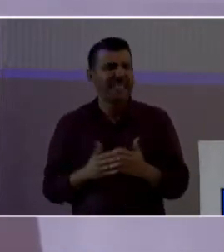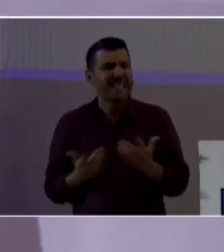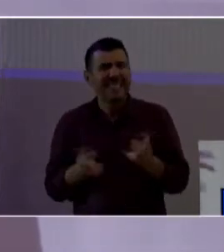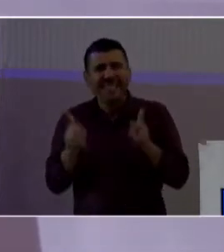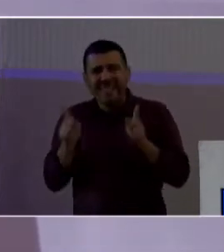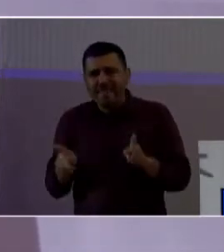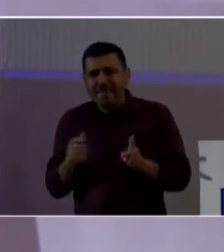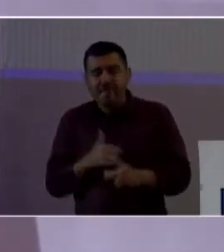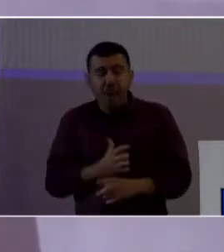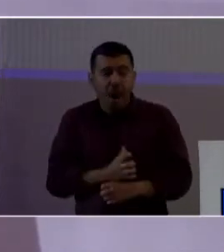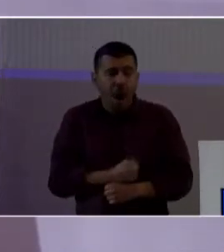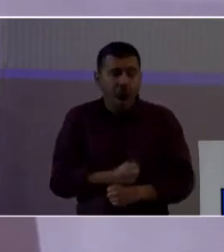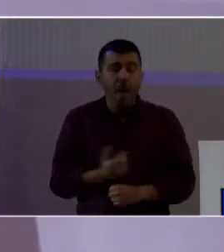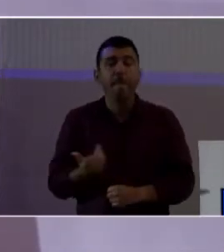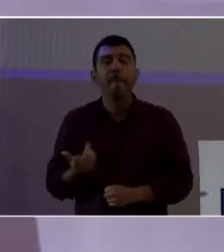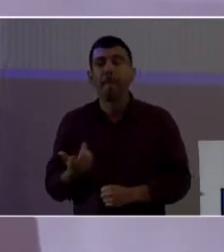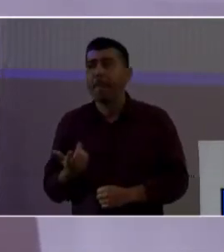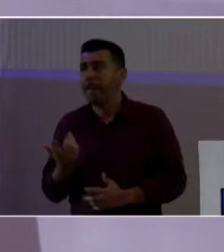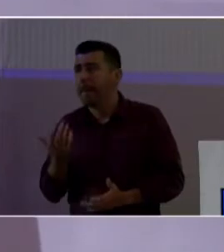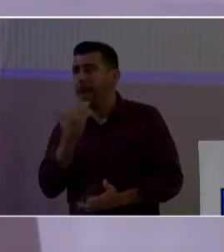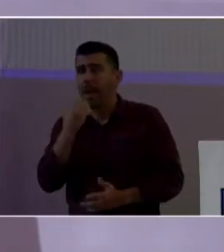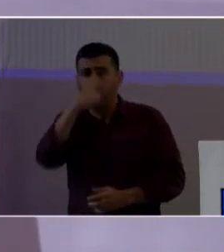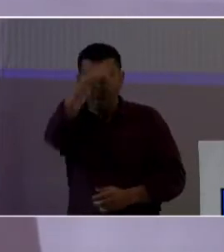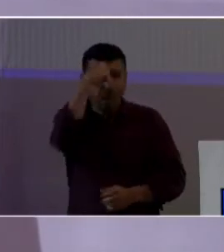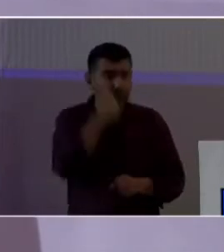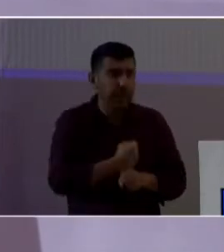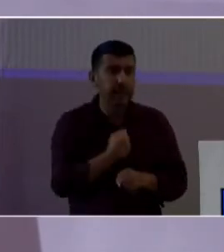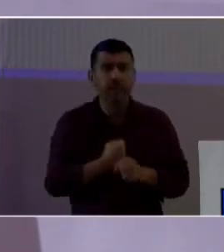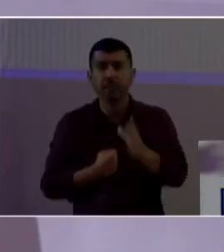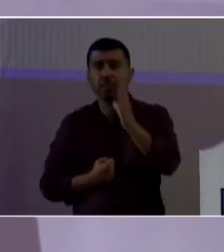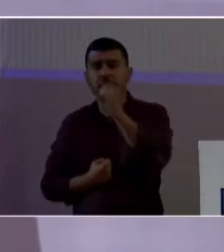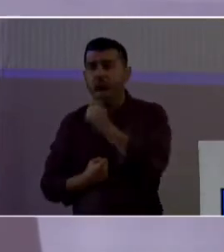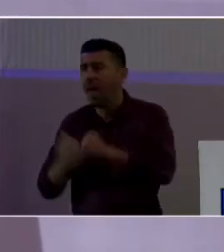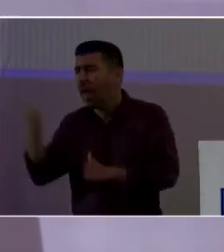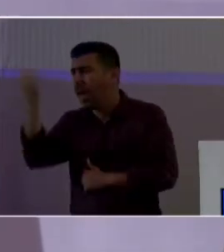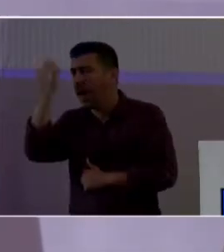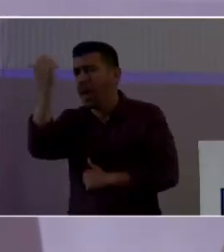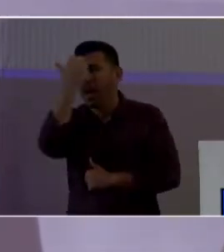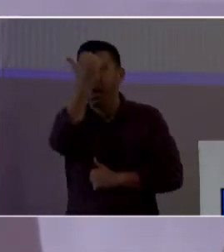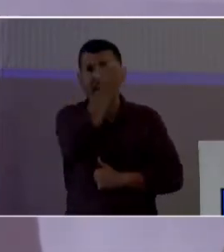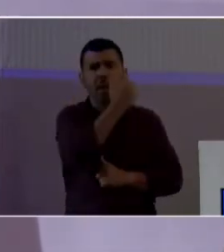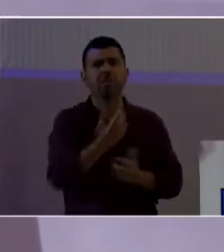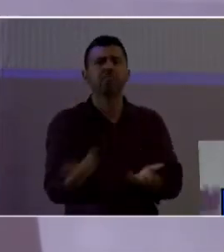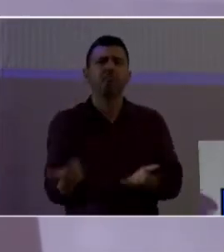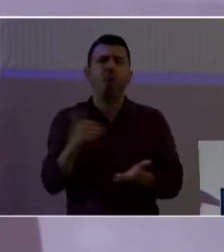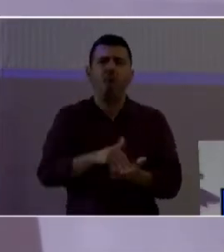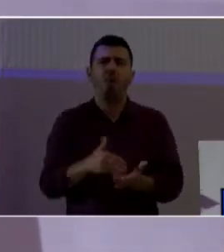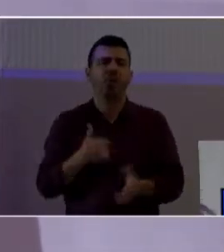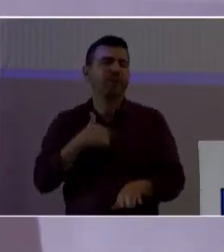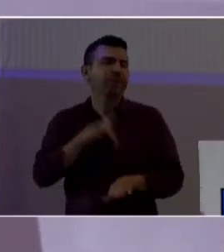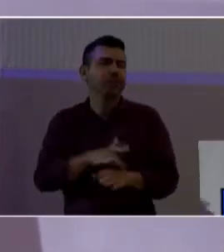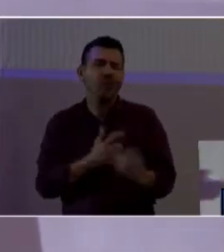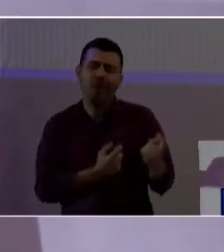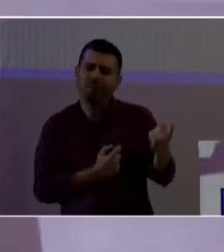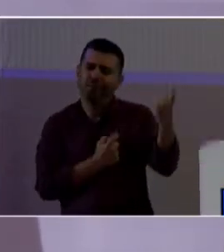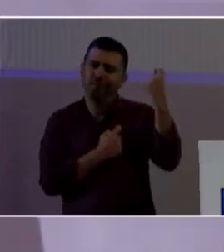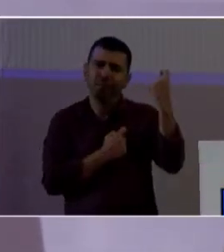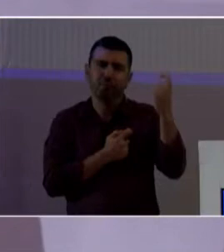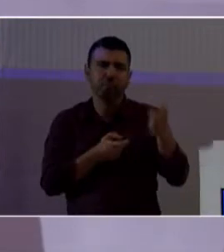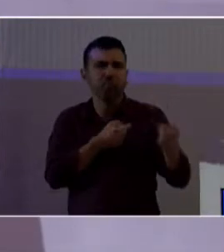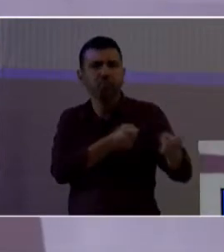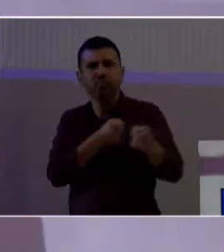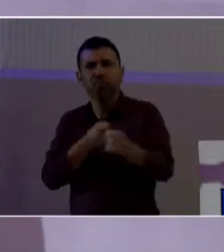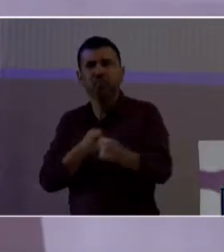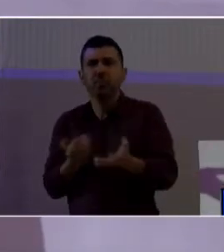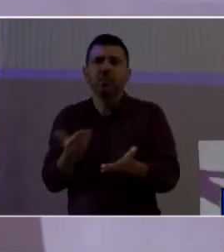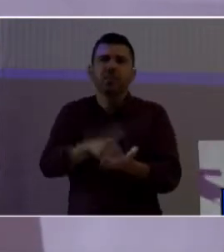puede volver a caer como el drogadicto, ¿sí? Que le muestran su dosis y vuelve